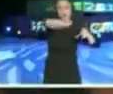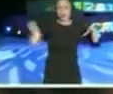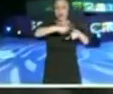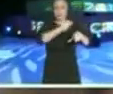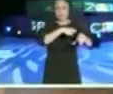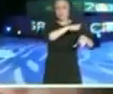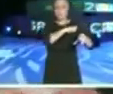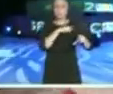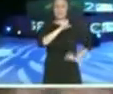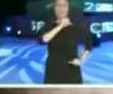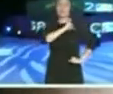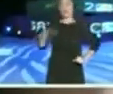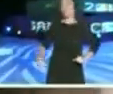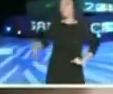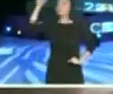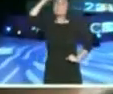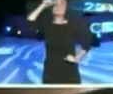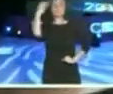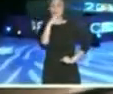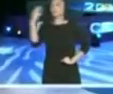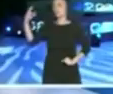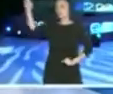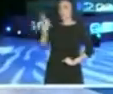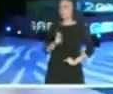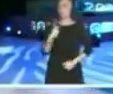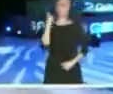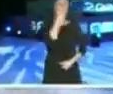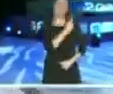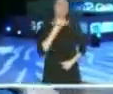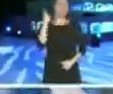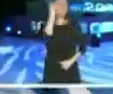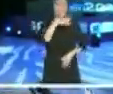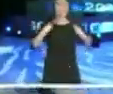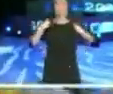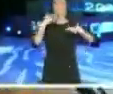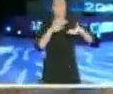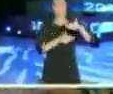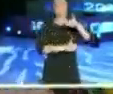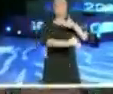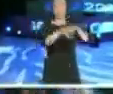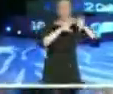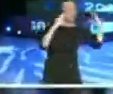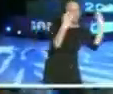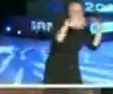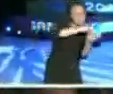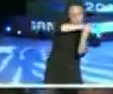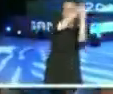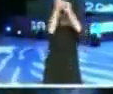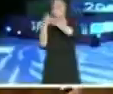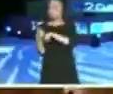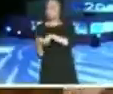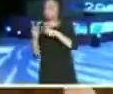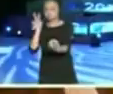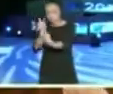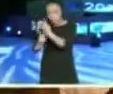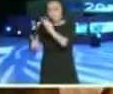un príncipe de coalición se pasa así su larga vida. Su calabaza se convierte en un tranvía,